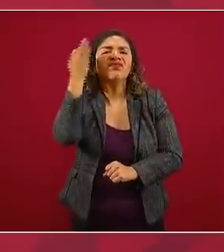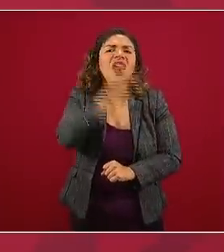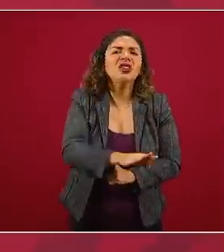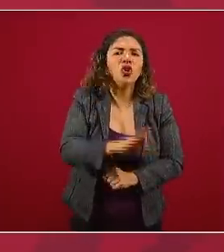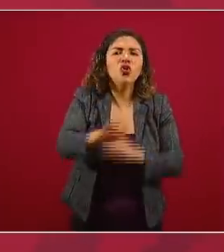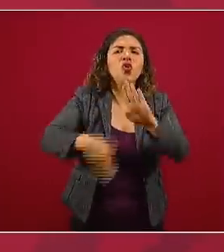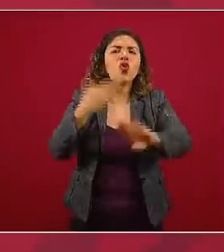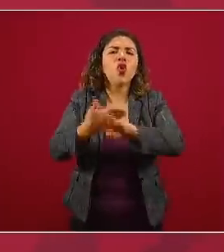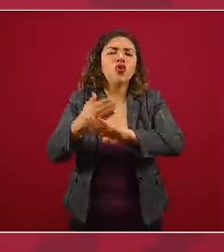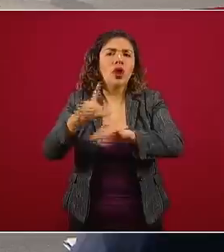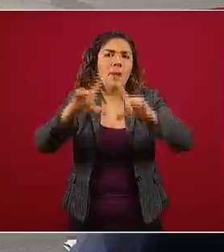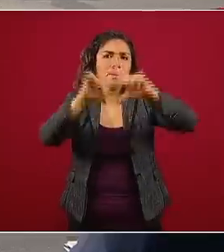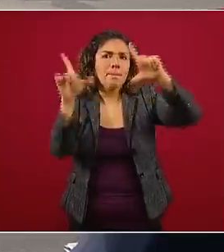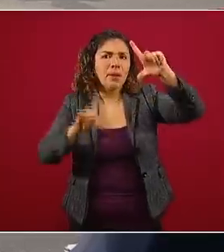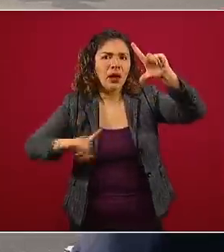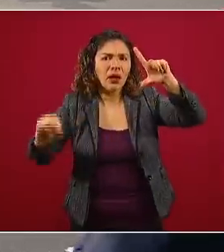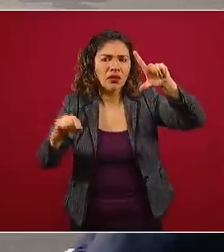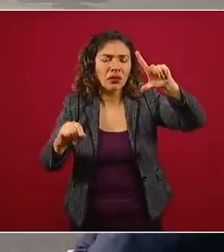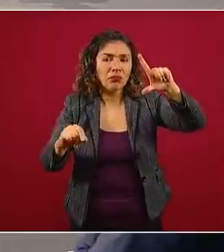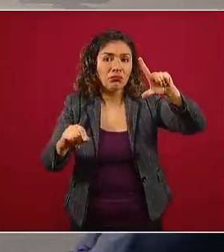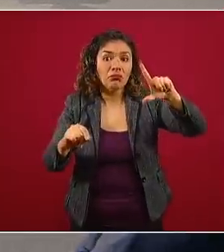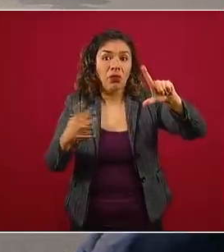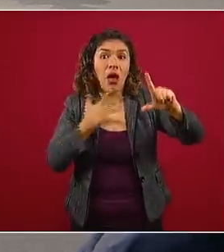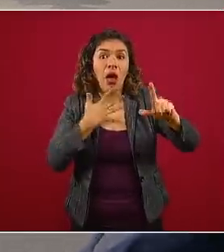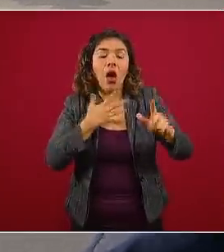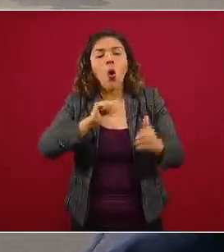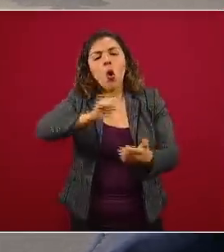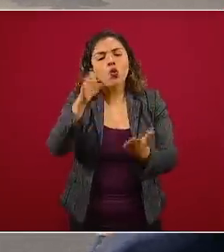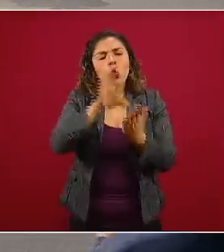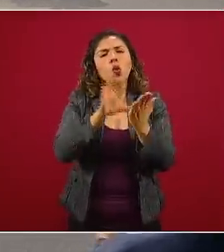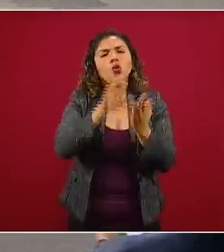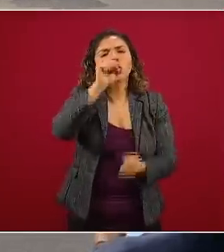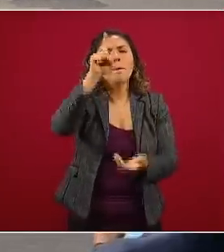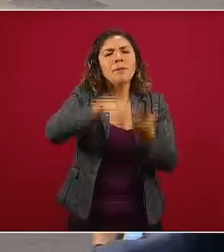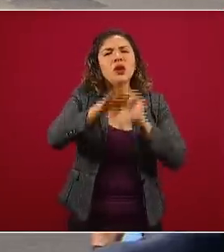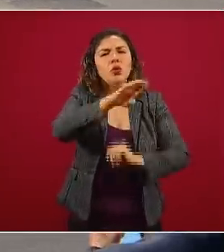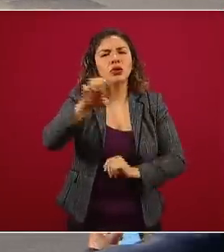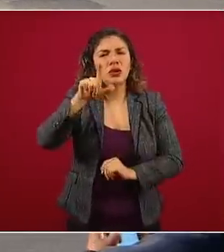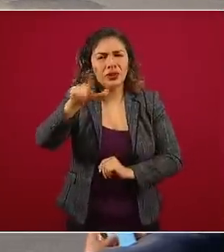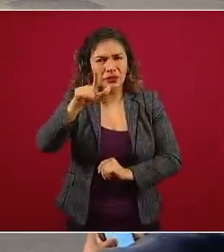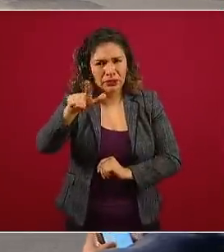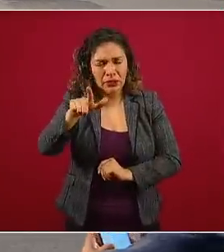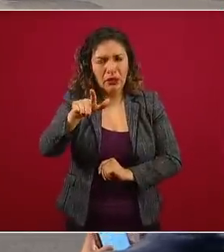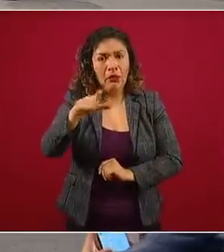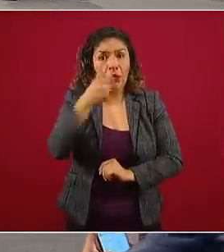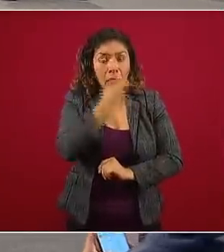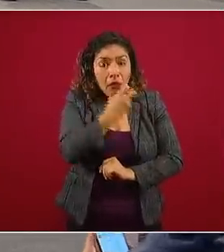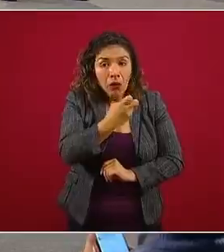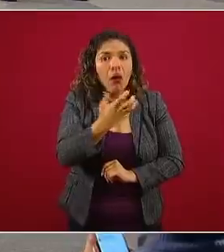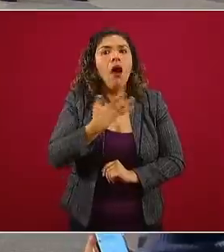patria en la constitución del 17 inclusive